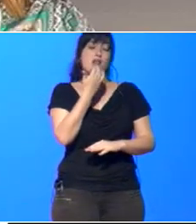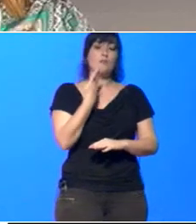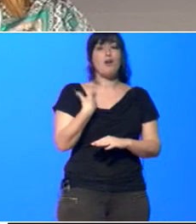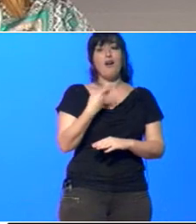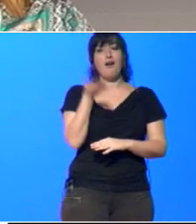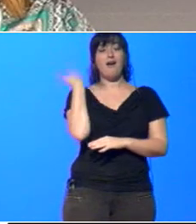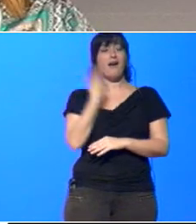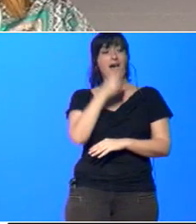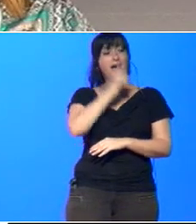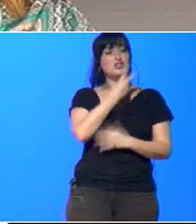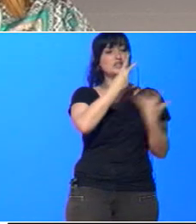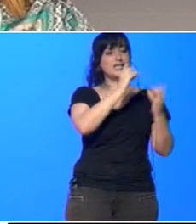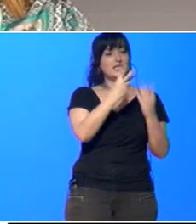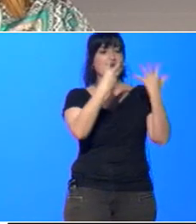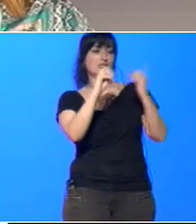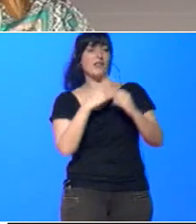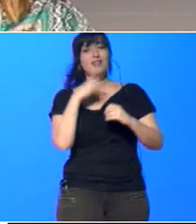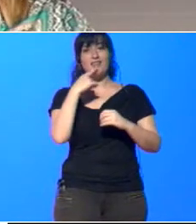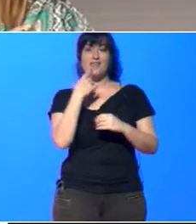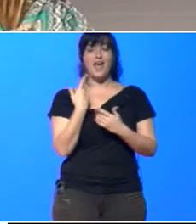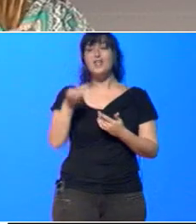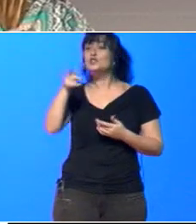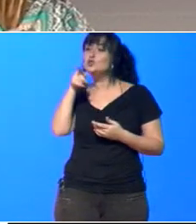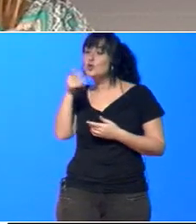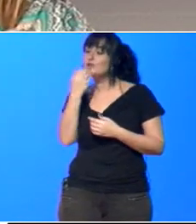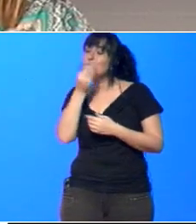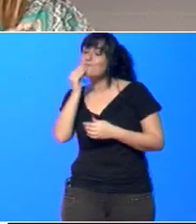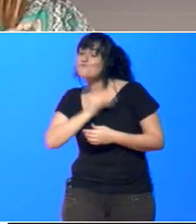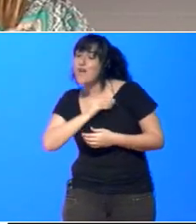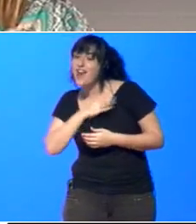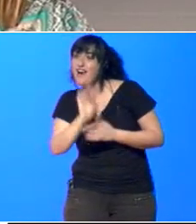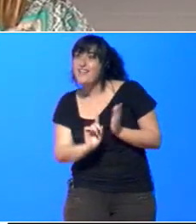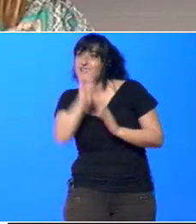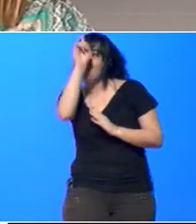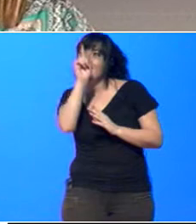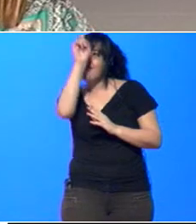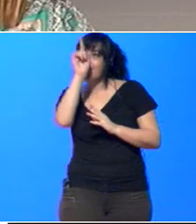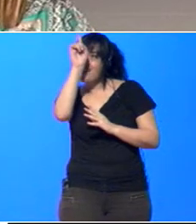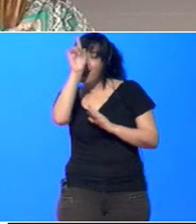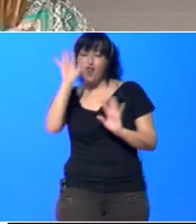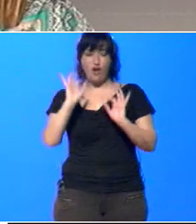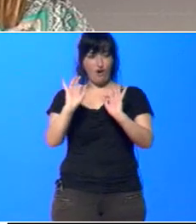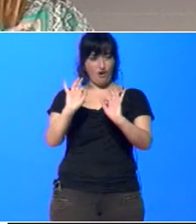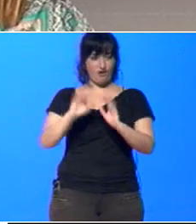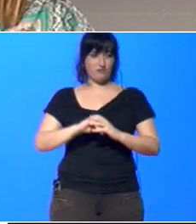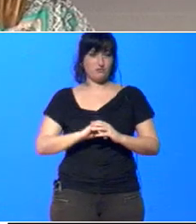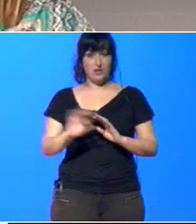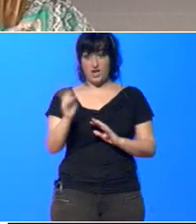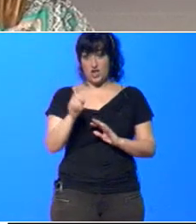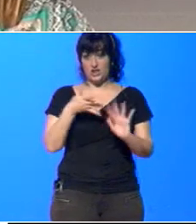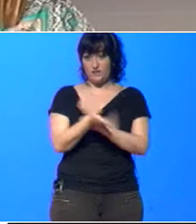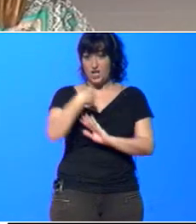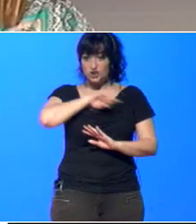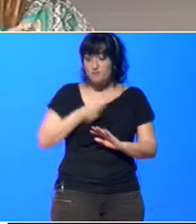ahora no hace falta decir eso. No, cambiamos porque somos profesionales. Para ser profesionales tenemos que cambiar el